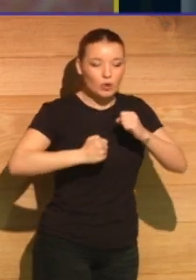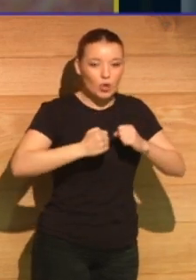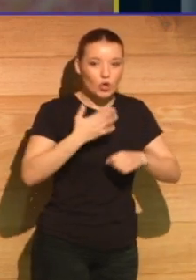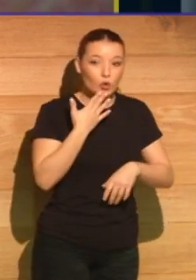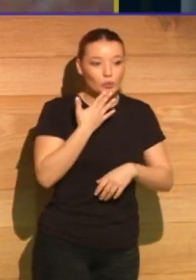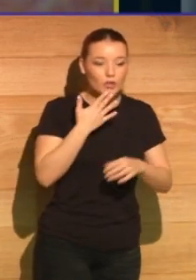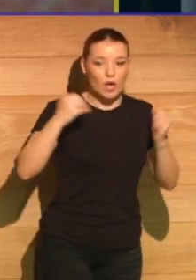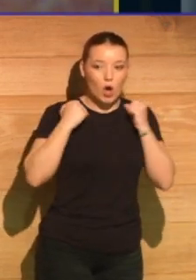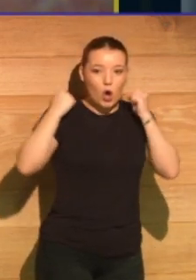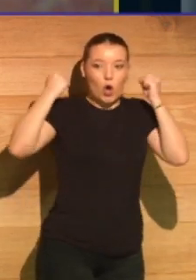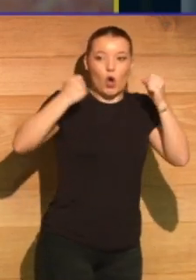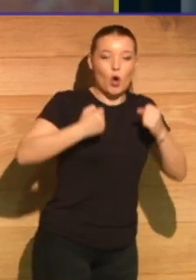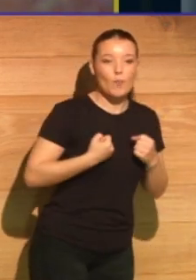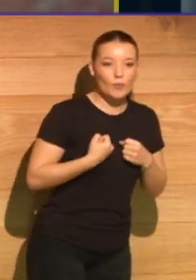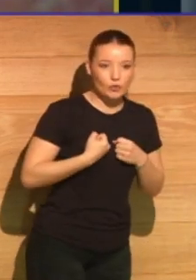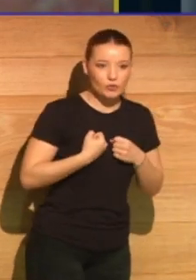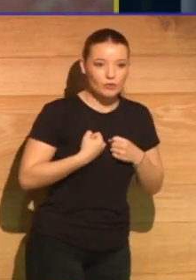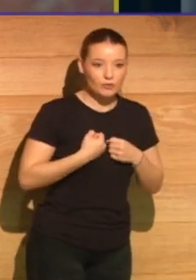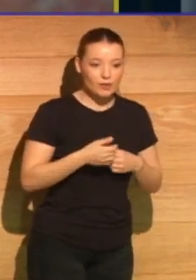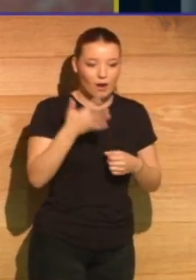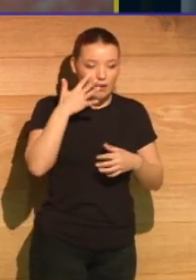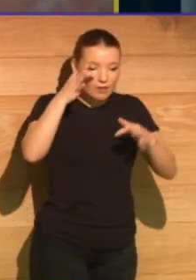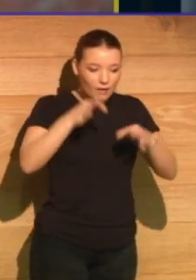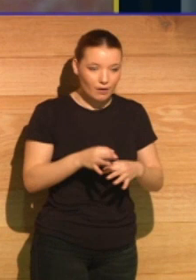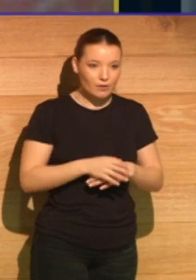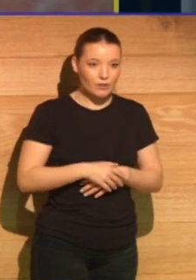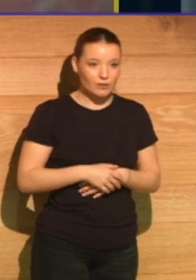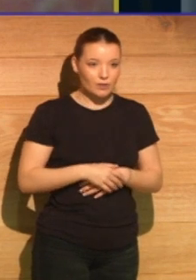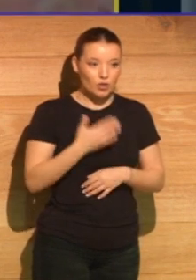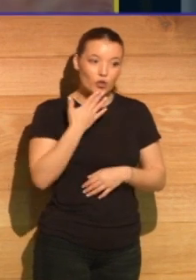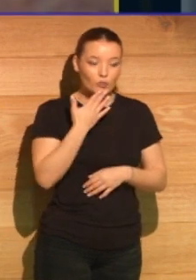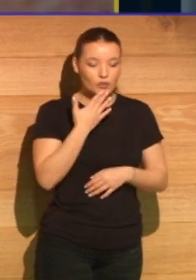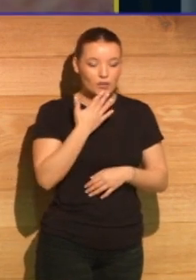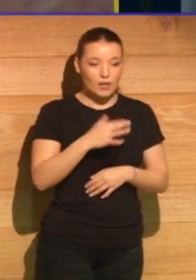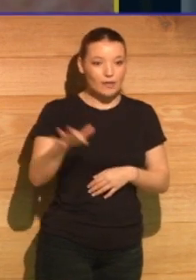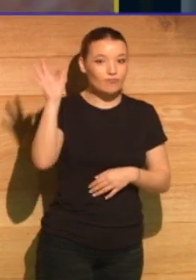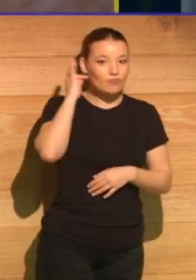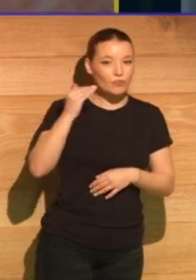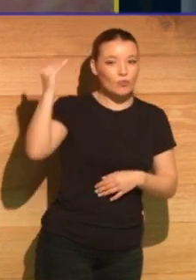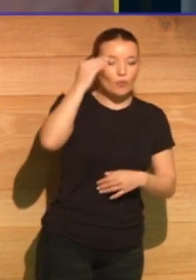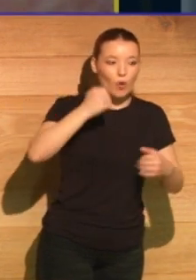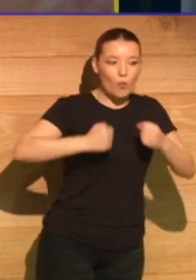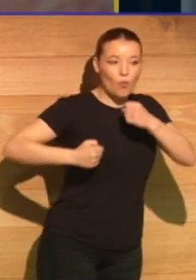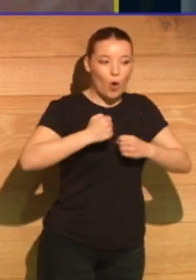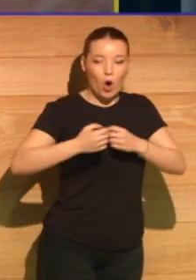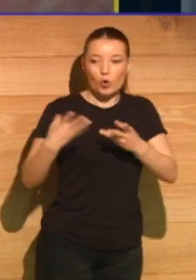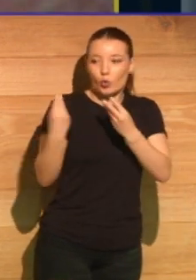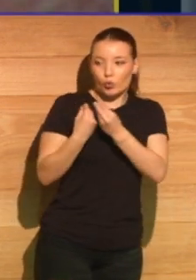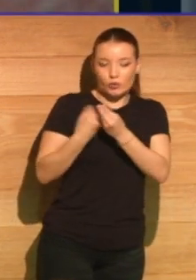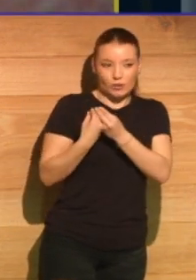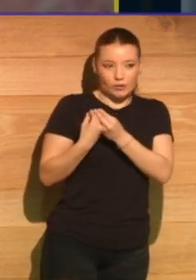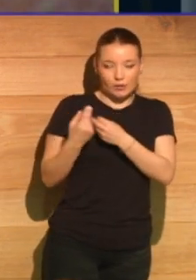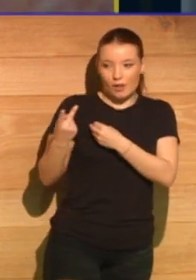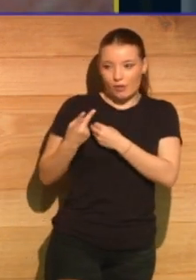hombros de ellas. Les habla al oído, ¿no? Está junto a las gigantas, está sobre ellas y nos permite a todos